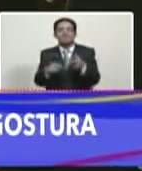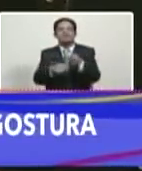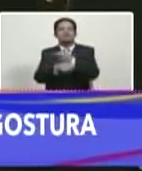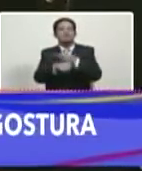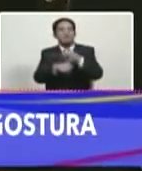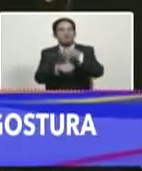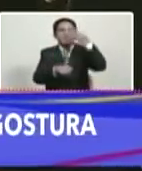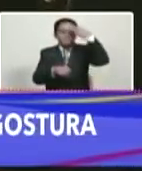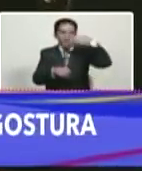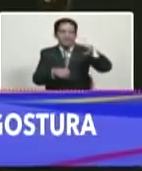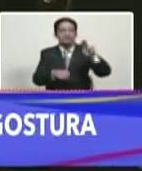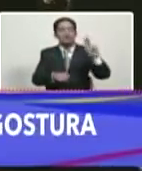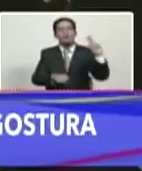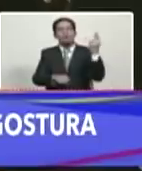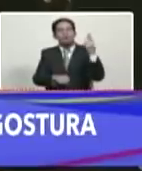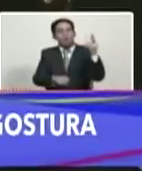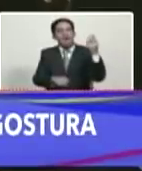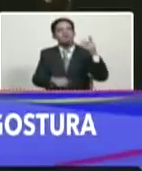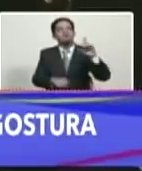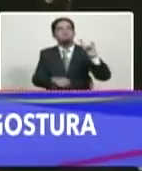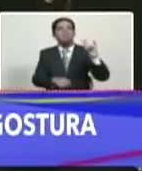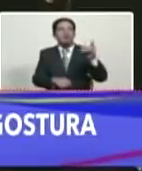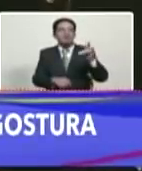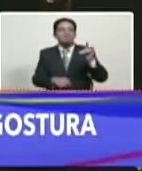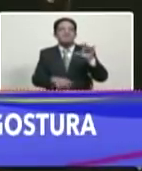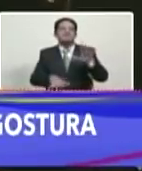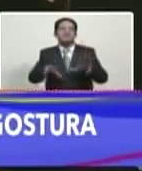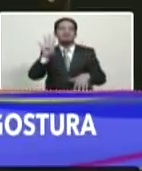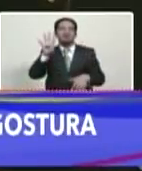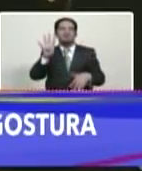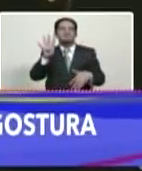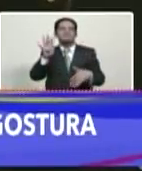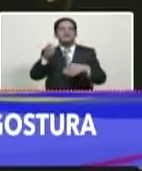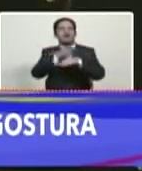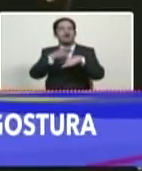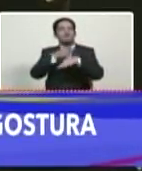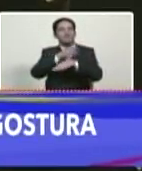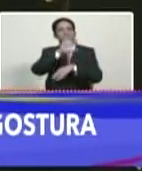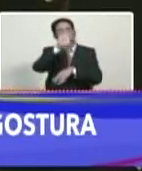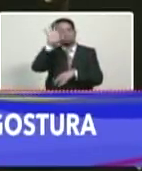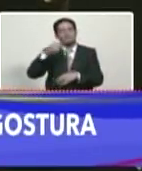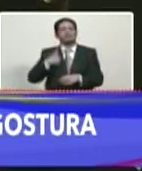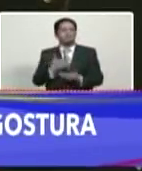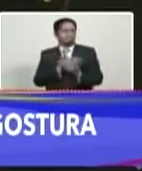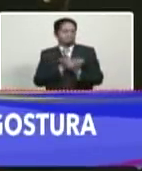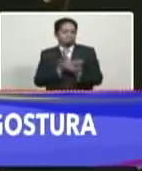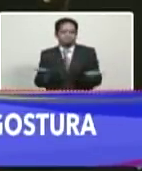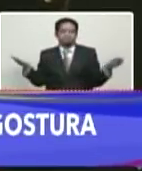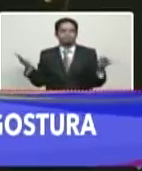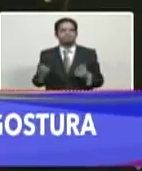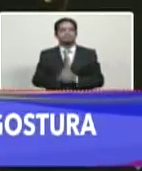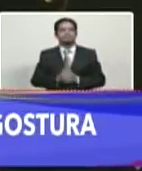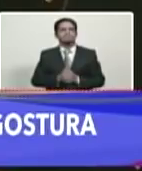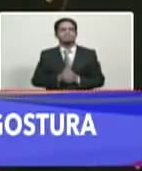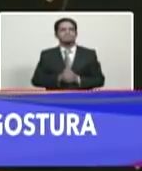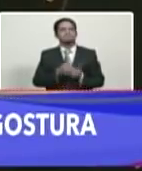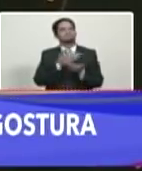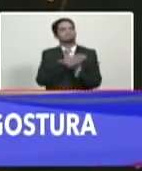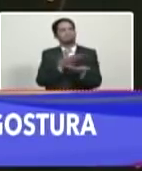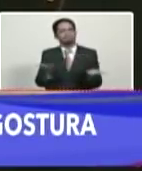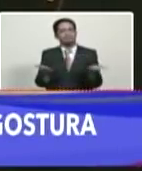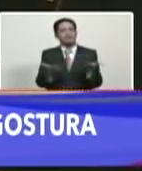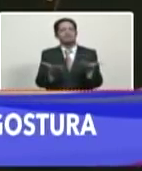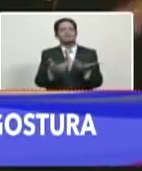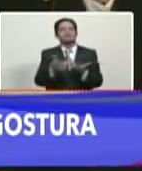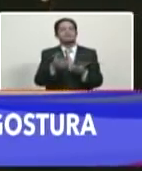México, Uruguay, Bolivia y los 14 gobiernos del Caribe. Estoy a la orden del mecanismo de Montevideo para